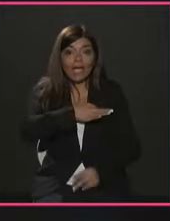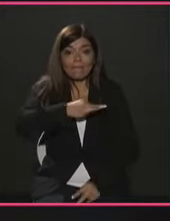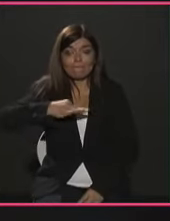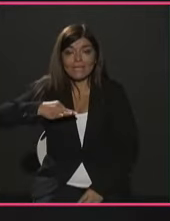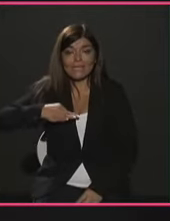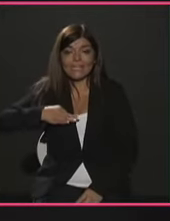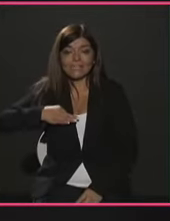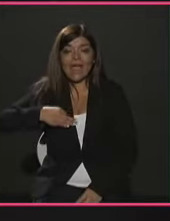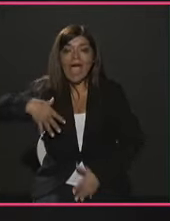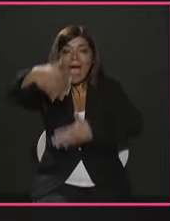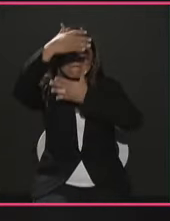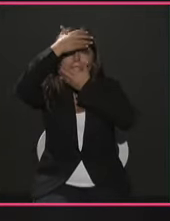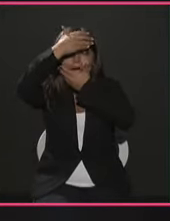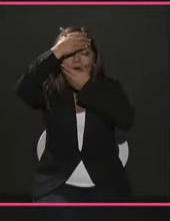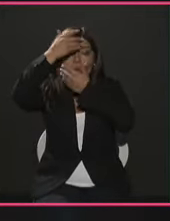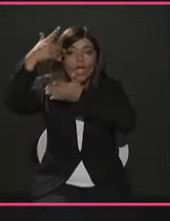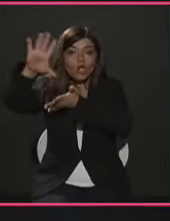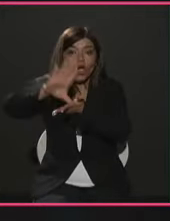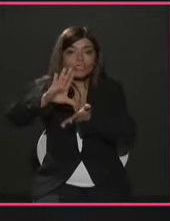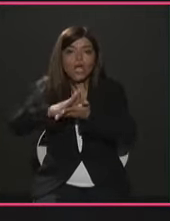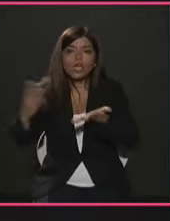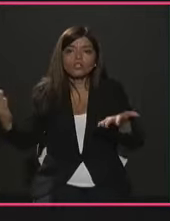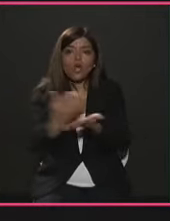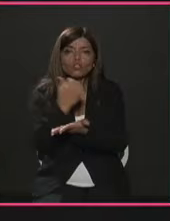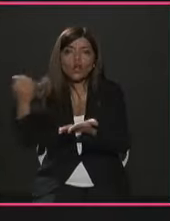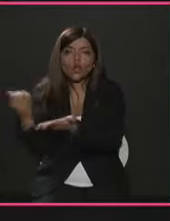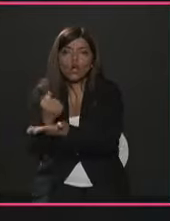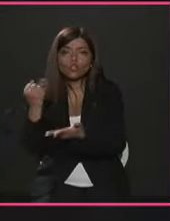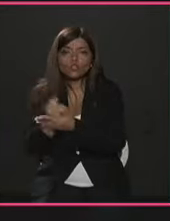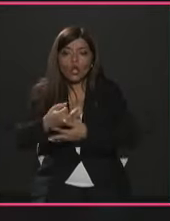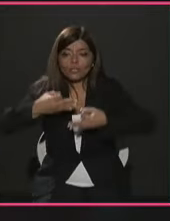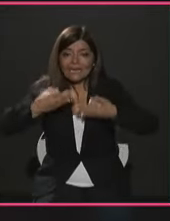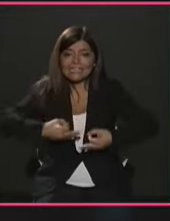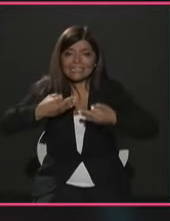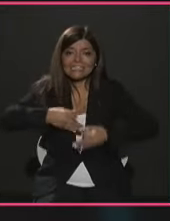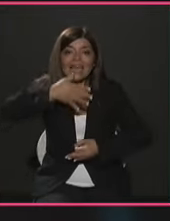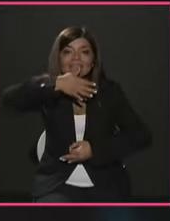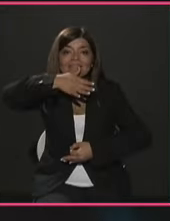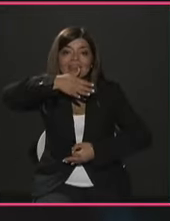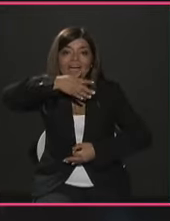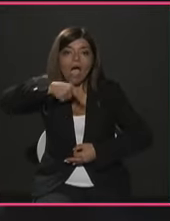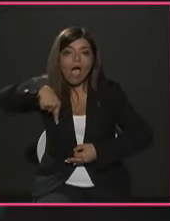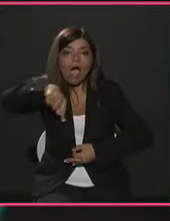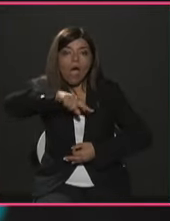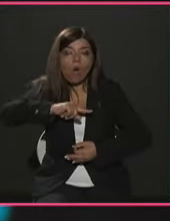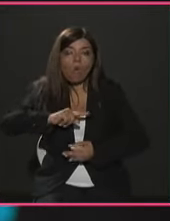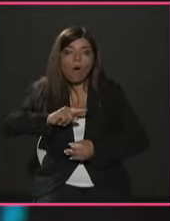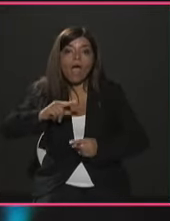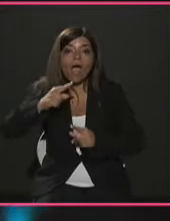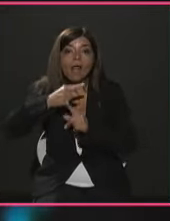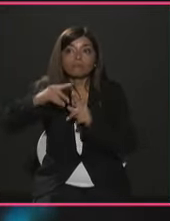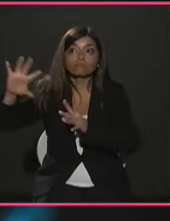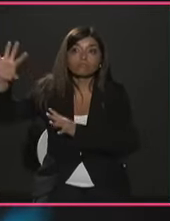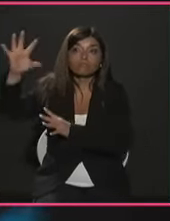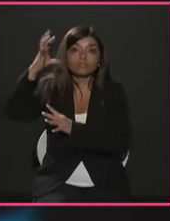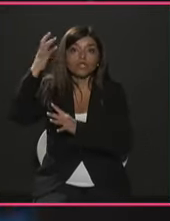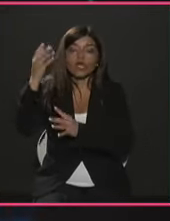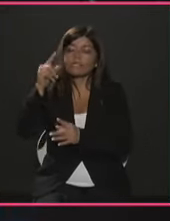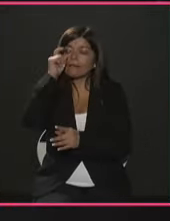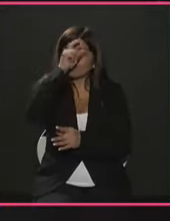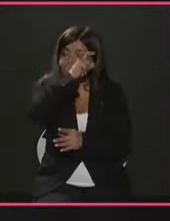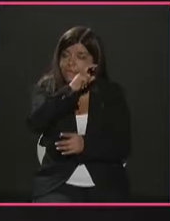en Marruecos consiguió varios logros históricos que garantizaron la seguridad del agua en un contexto climático cada vez más